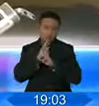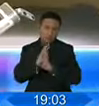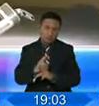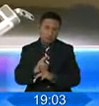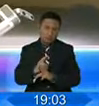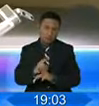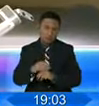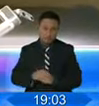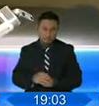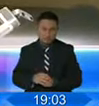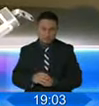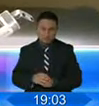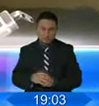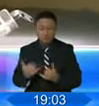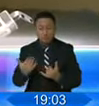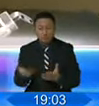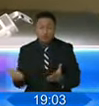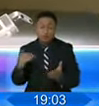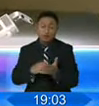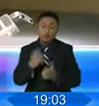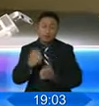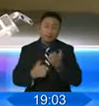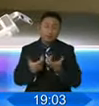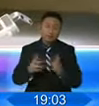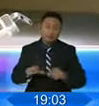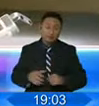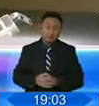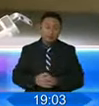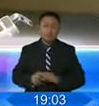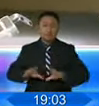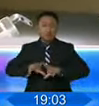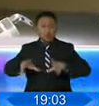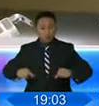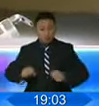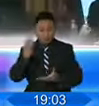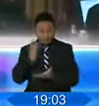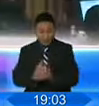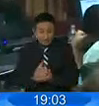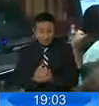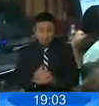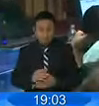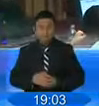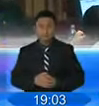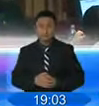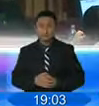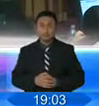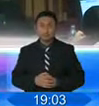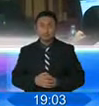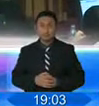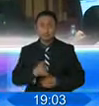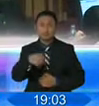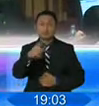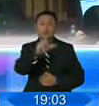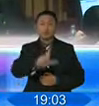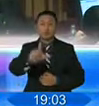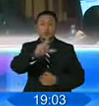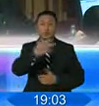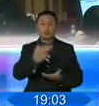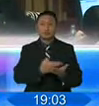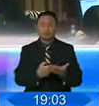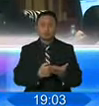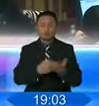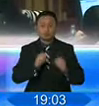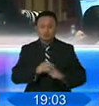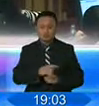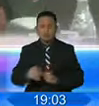es otro de los shows políticos, la corrupción no se combate con ese tipo de acciones. El CAL se reunirá este próximo lunes para definir el